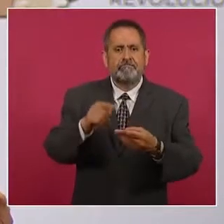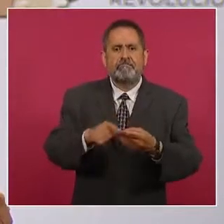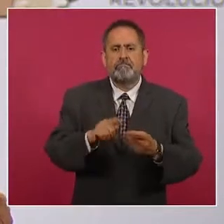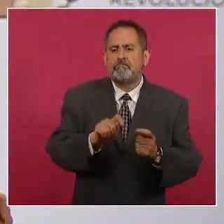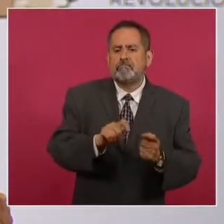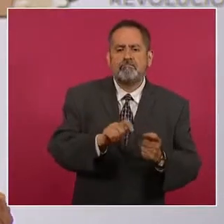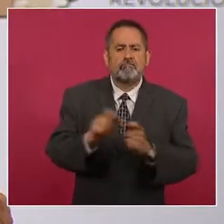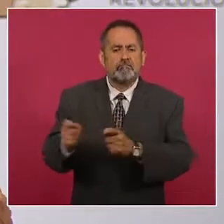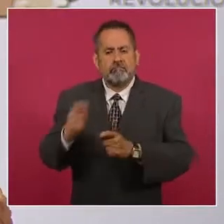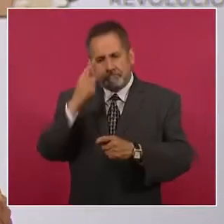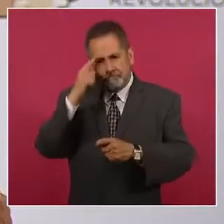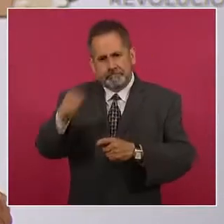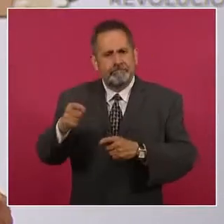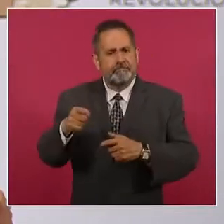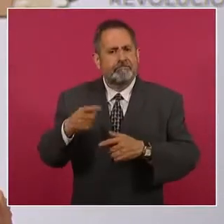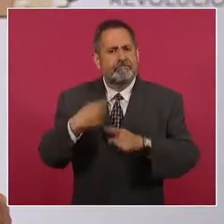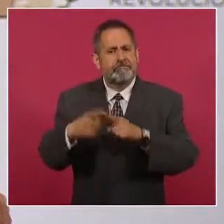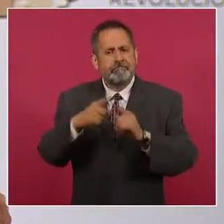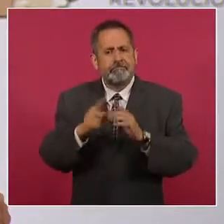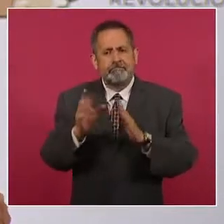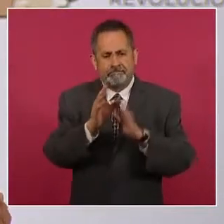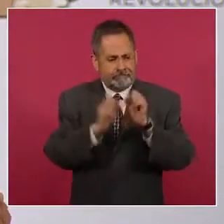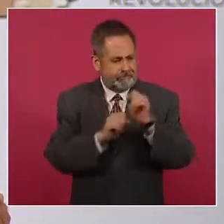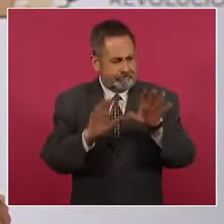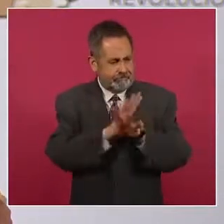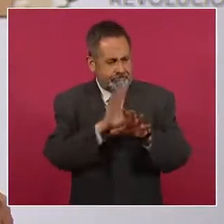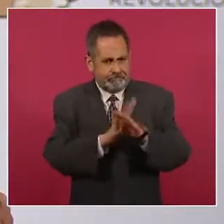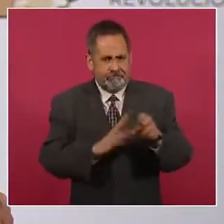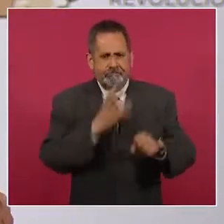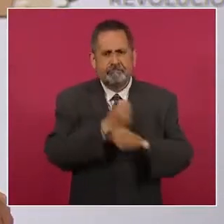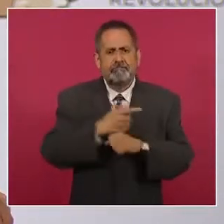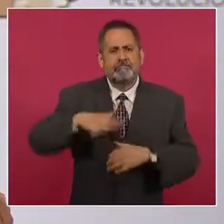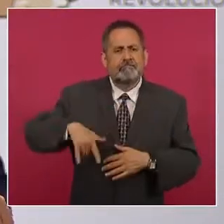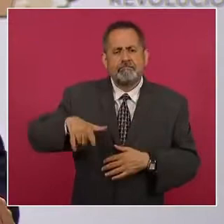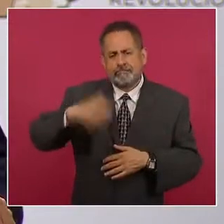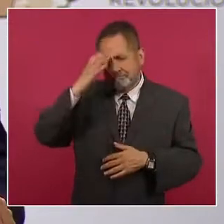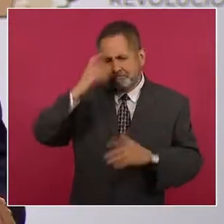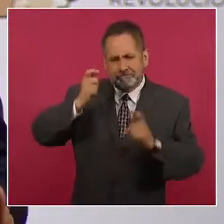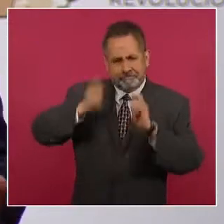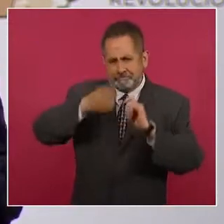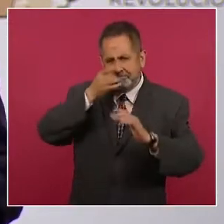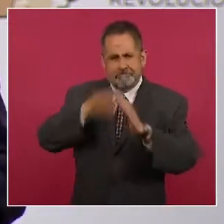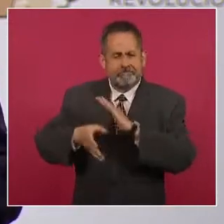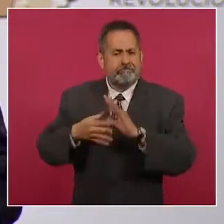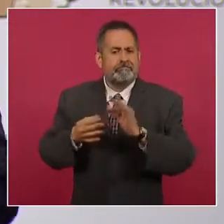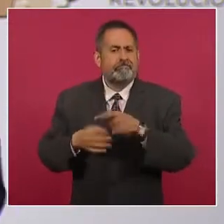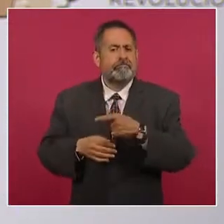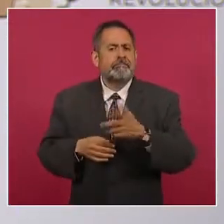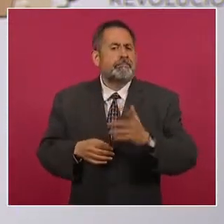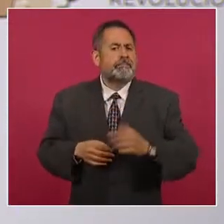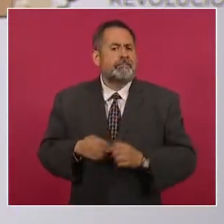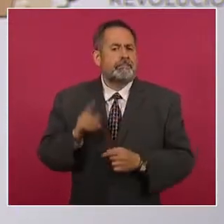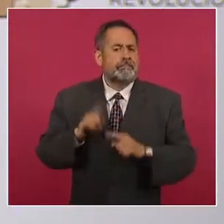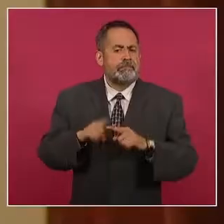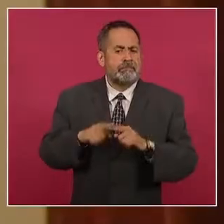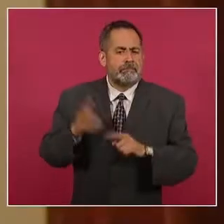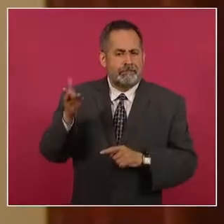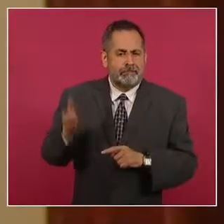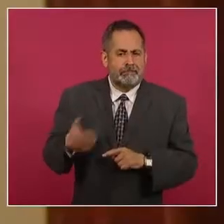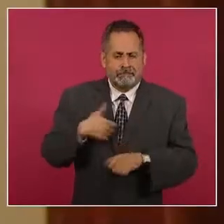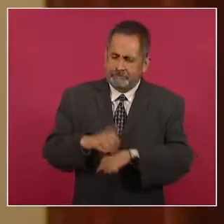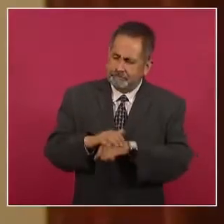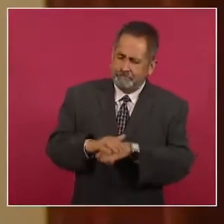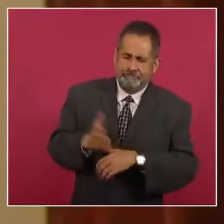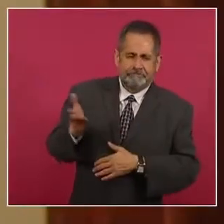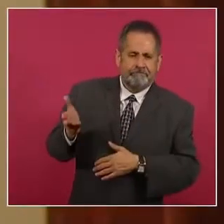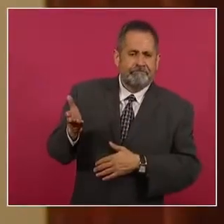para reformar diversos artículos. Decía bien un conocedor de esta materia, que es mi